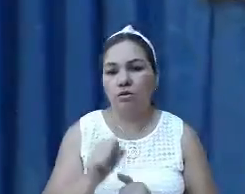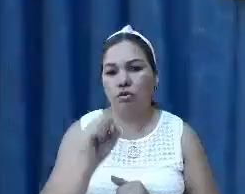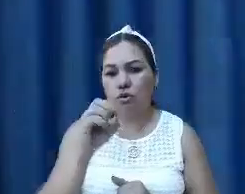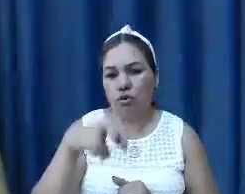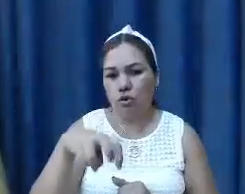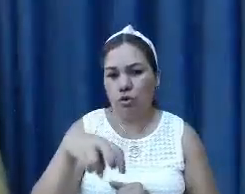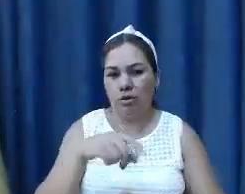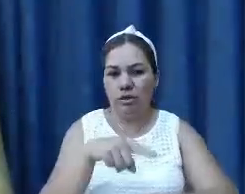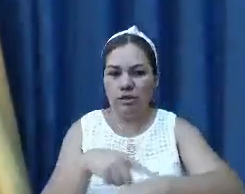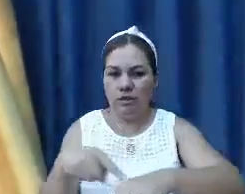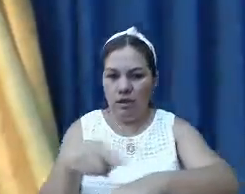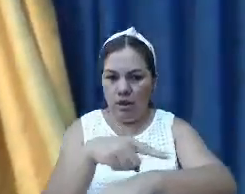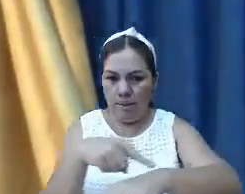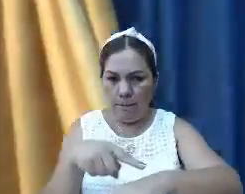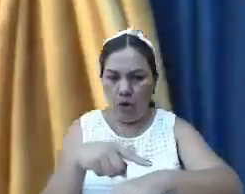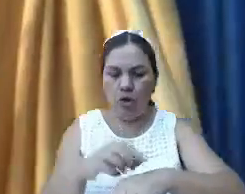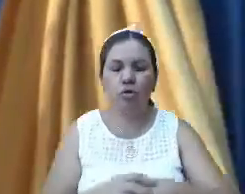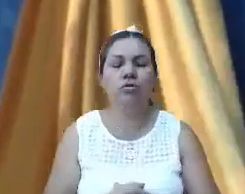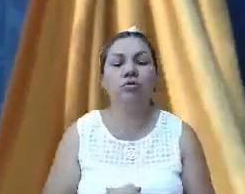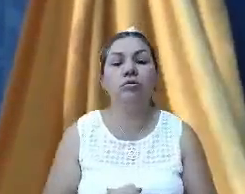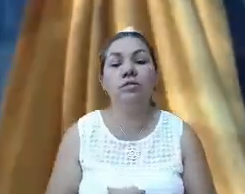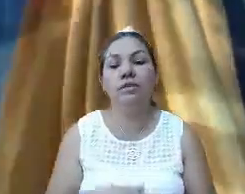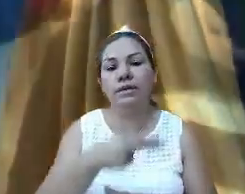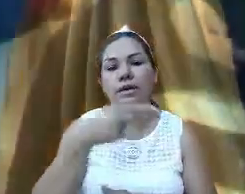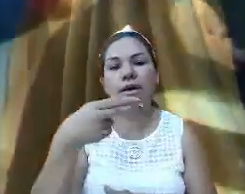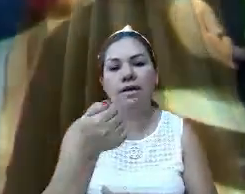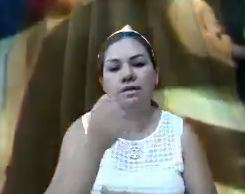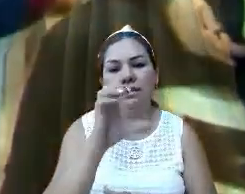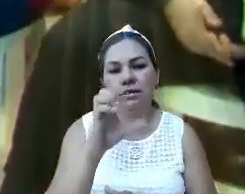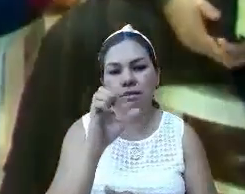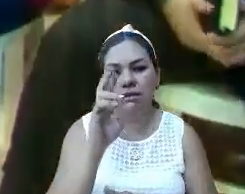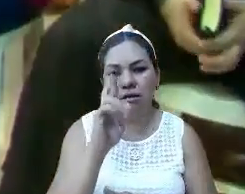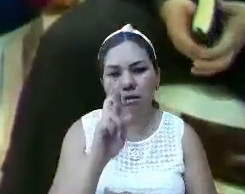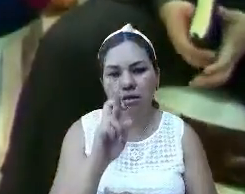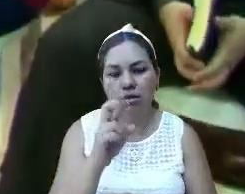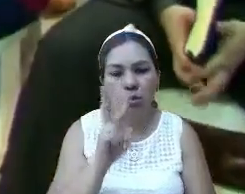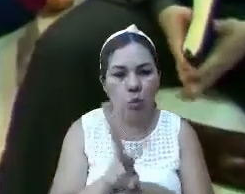tiempo de hacer lo que hicieron esta gente.